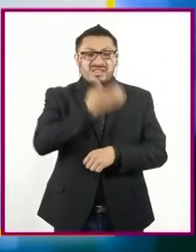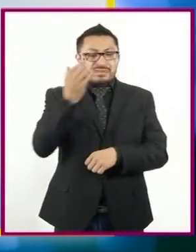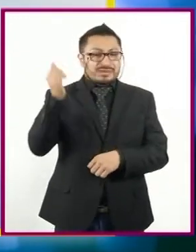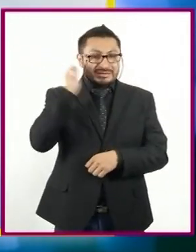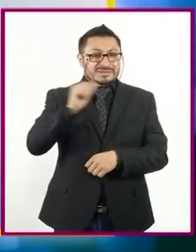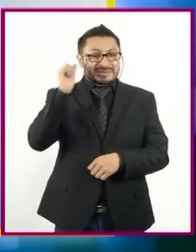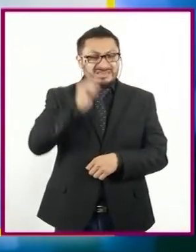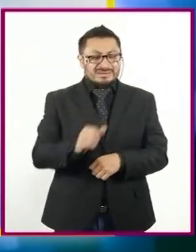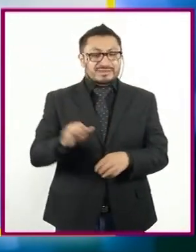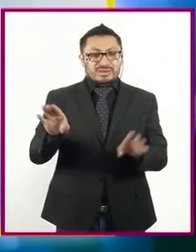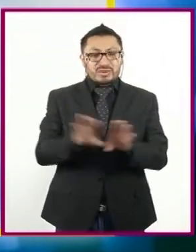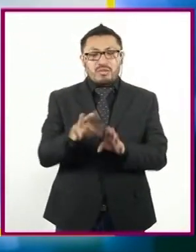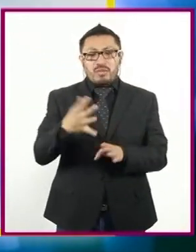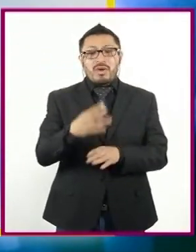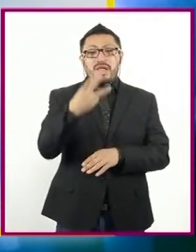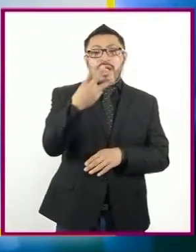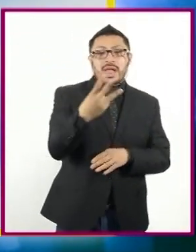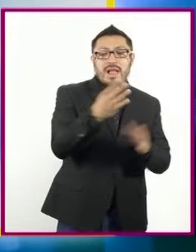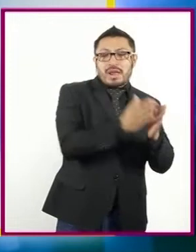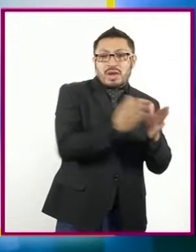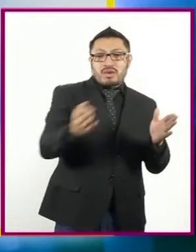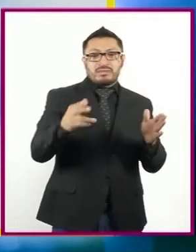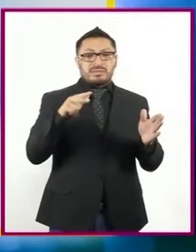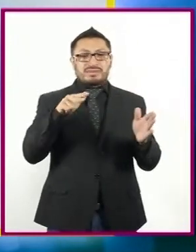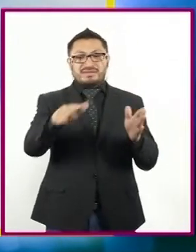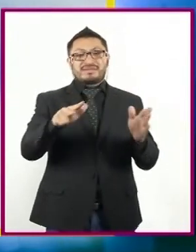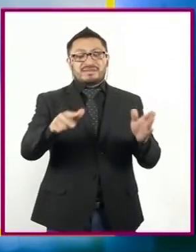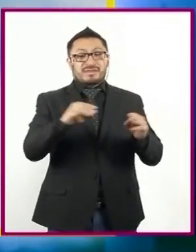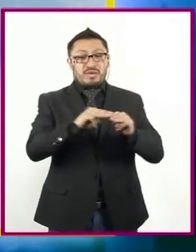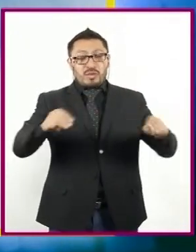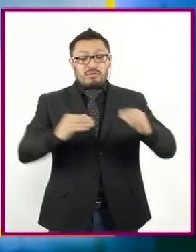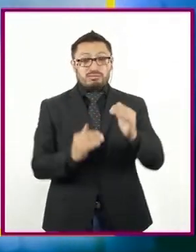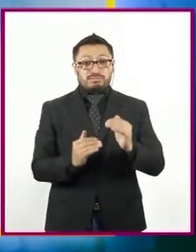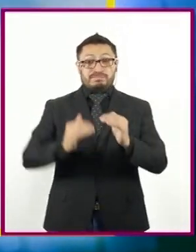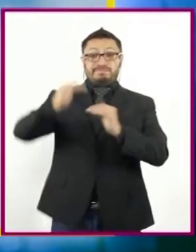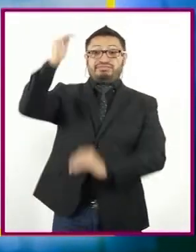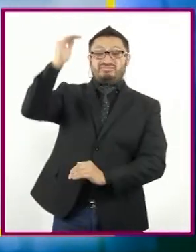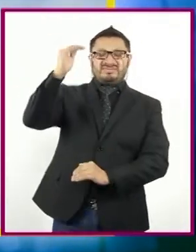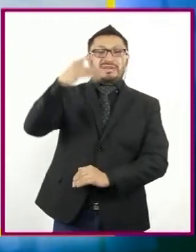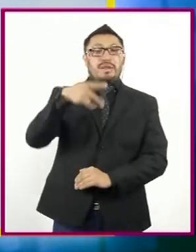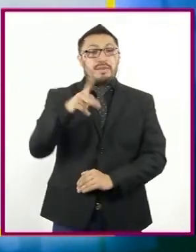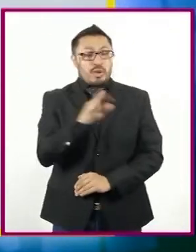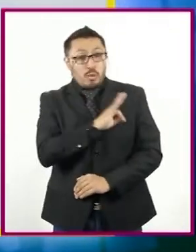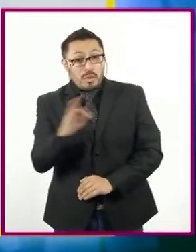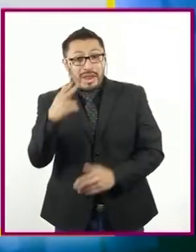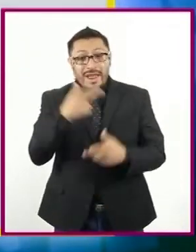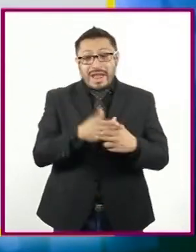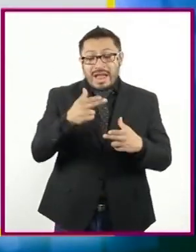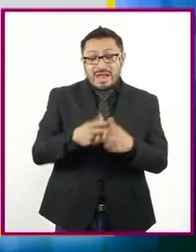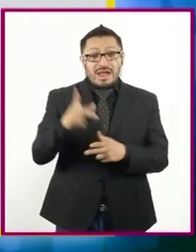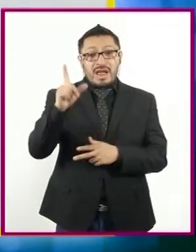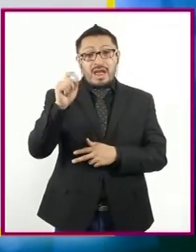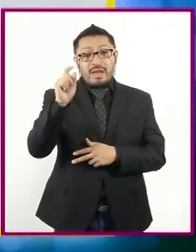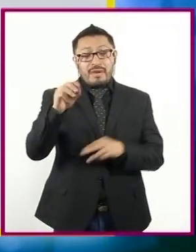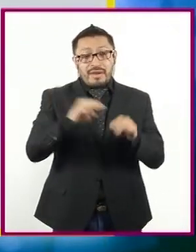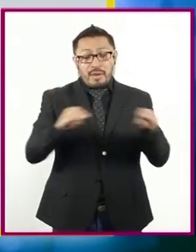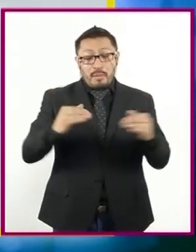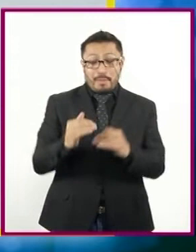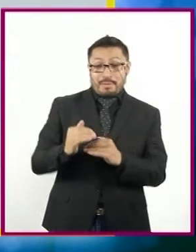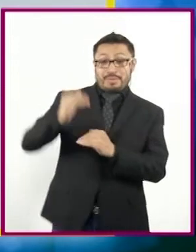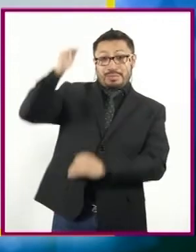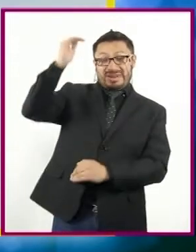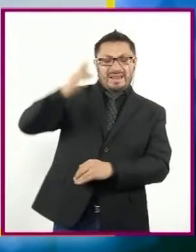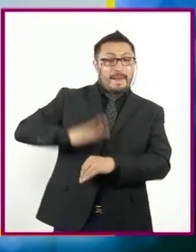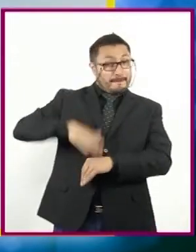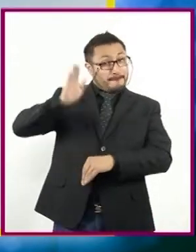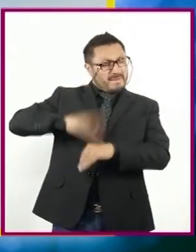tótems miden entre 3 y 18 metros de altura, aunque pueden alcanzar hasta 20. No obstante, el más